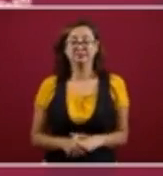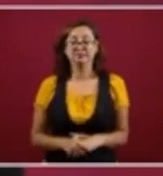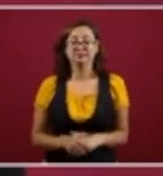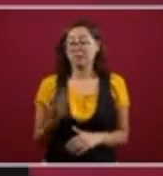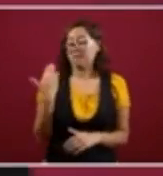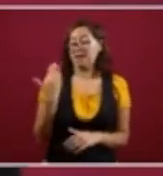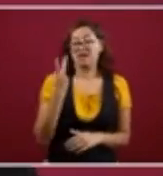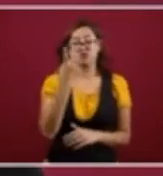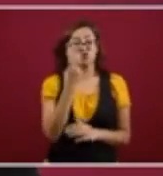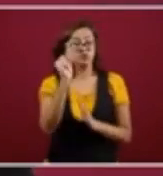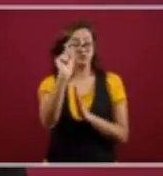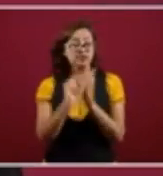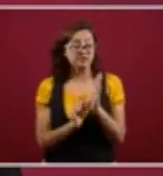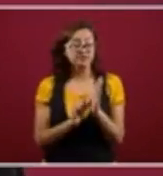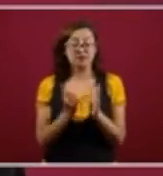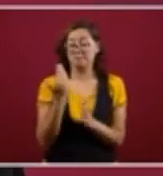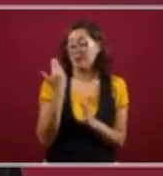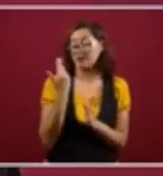2 meses hace.